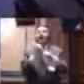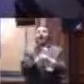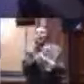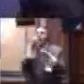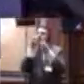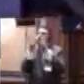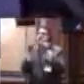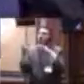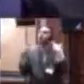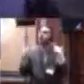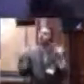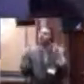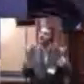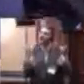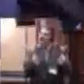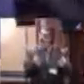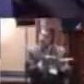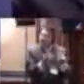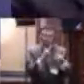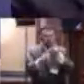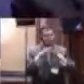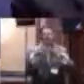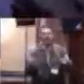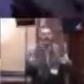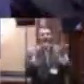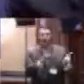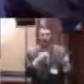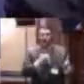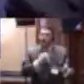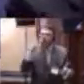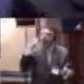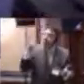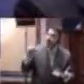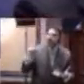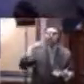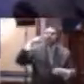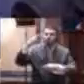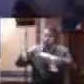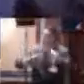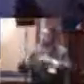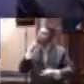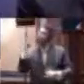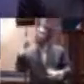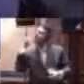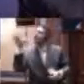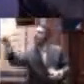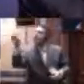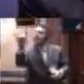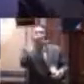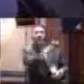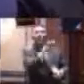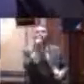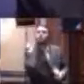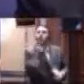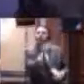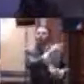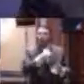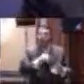tecnológicos para verificar que se cumpla la Constitución y se cumpla la ley, pero